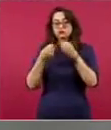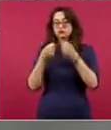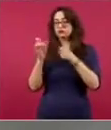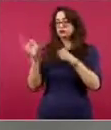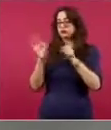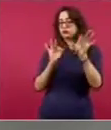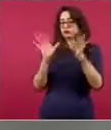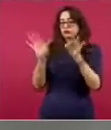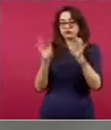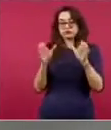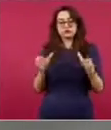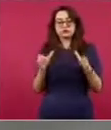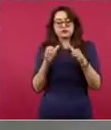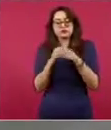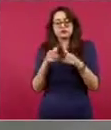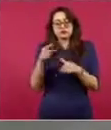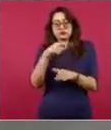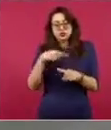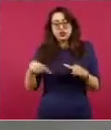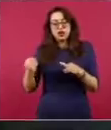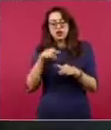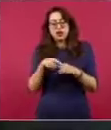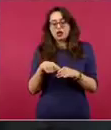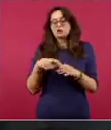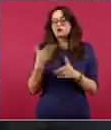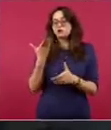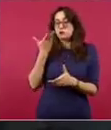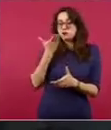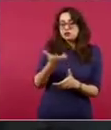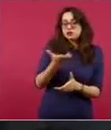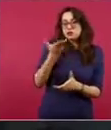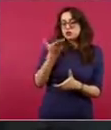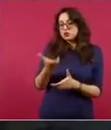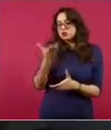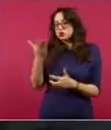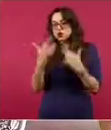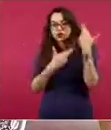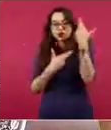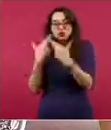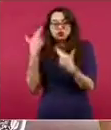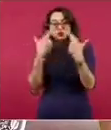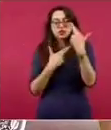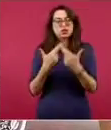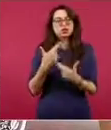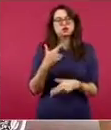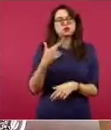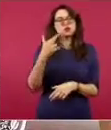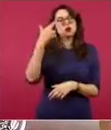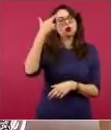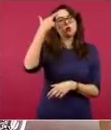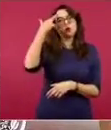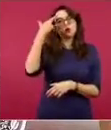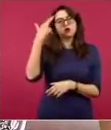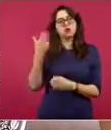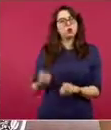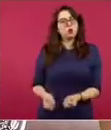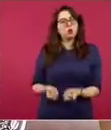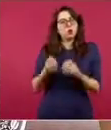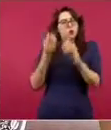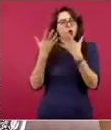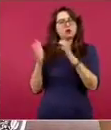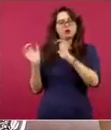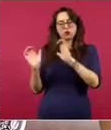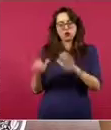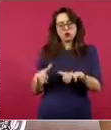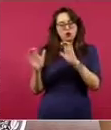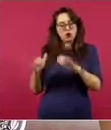presentó aquí, son quienes analizan cada caso. No tengo el número exacto del cierre, pero hasta hace poco llevamos más